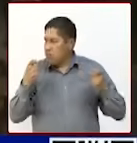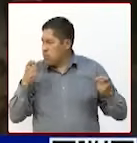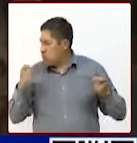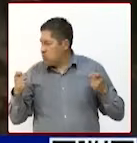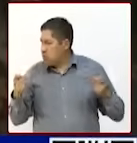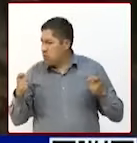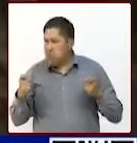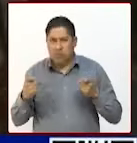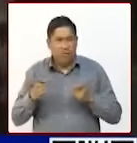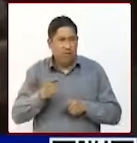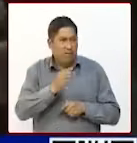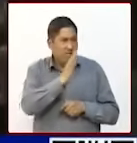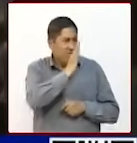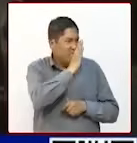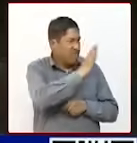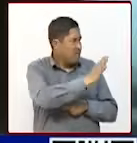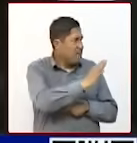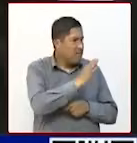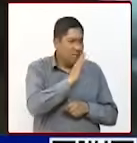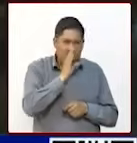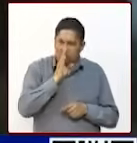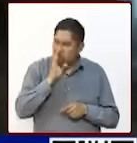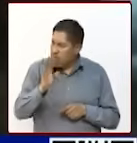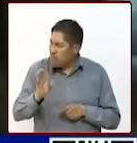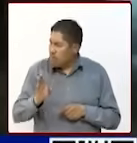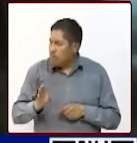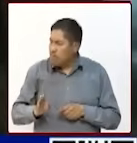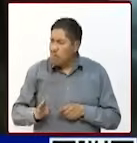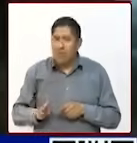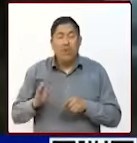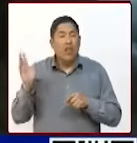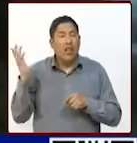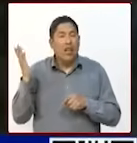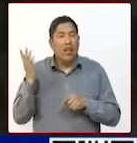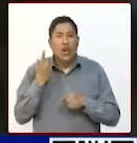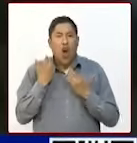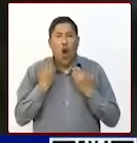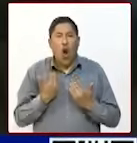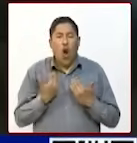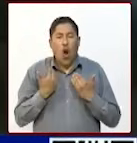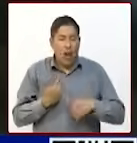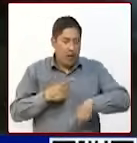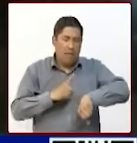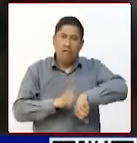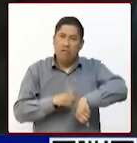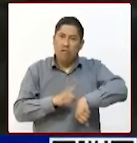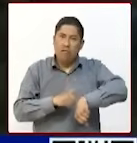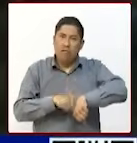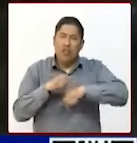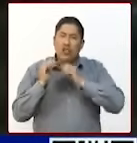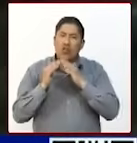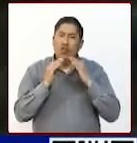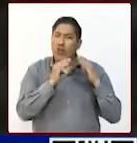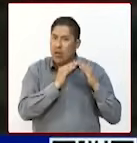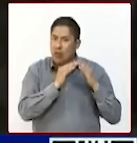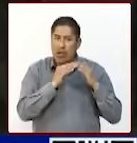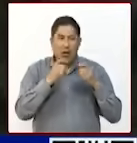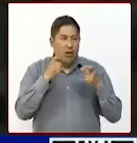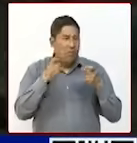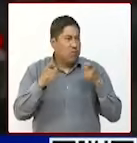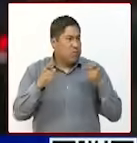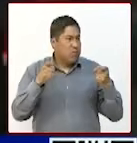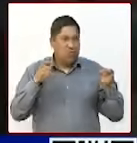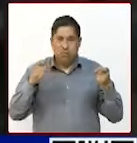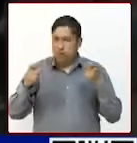y hacer cumplir el auto de buen gobierno. Este es el movimiento que hay a esta hora en la ciudad.